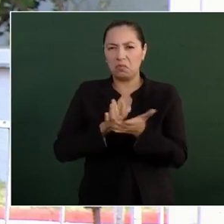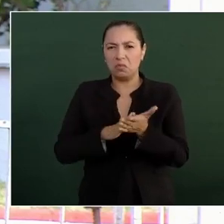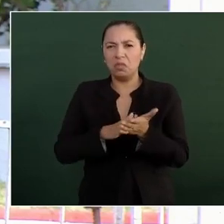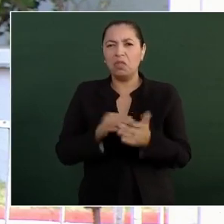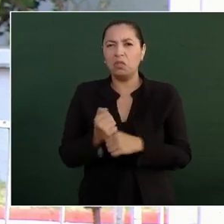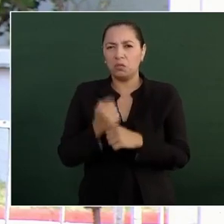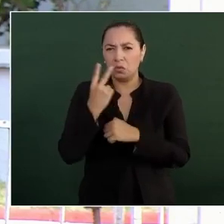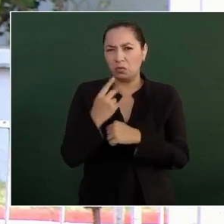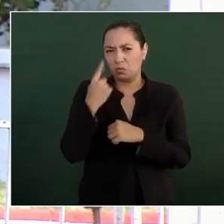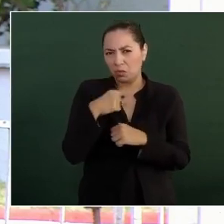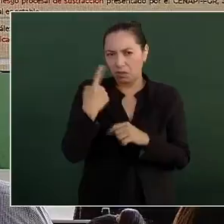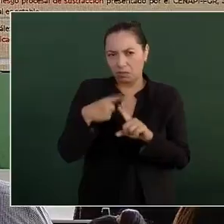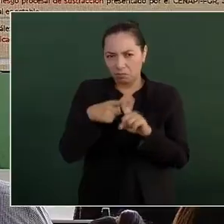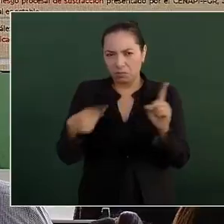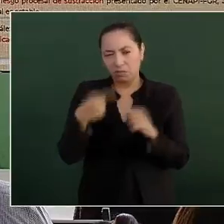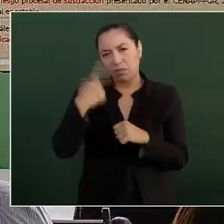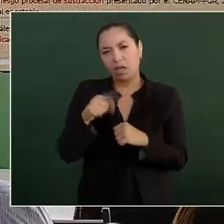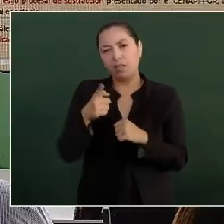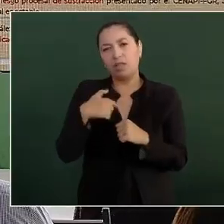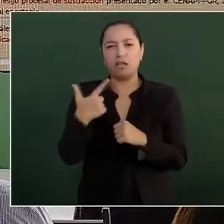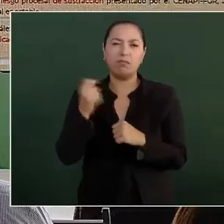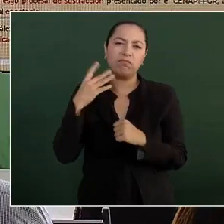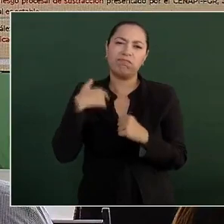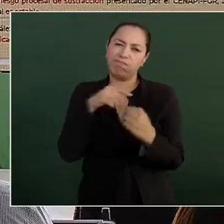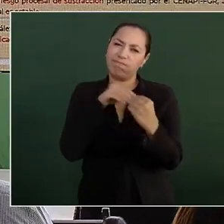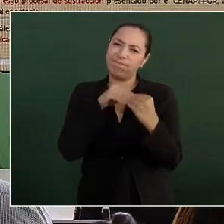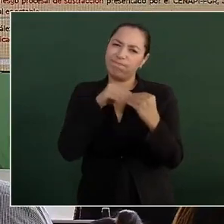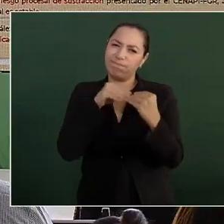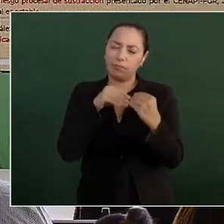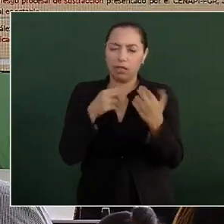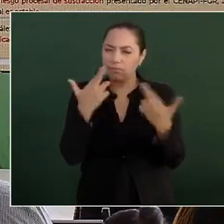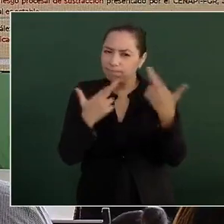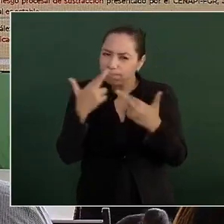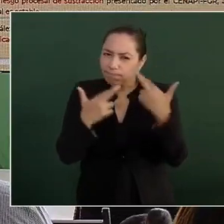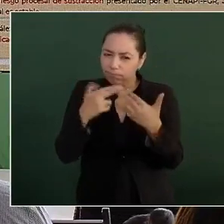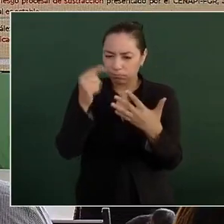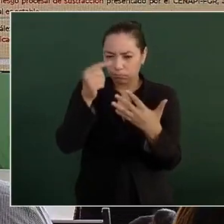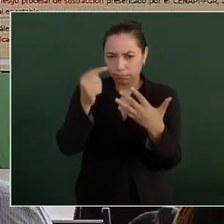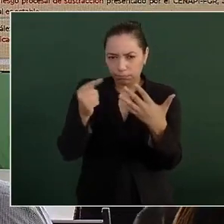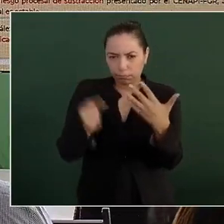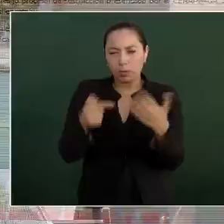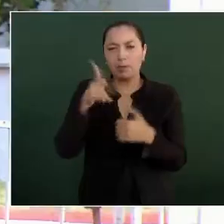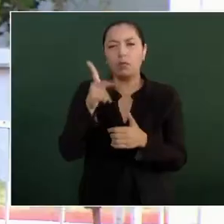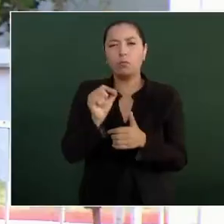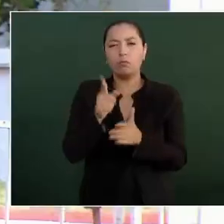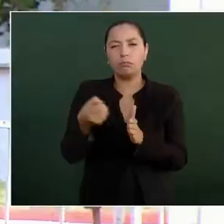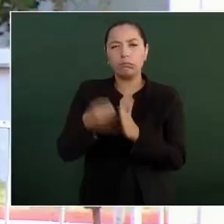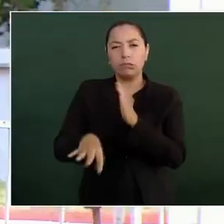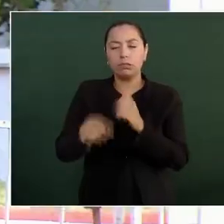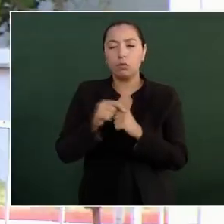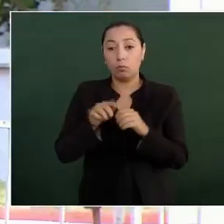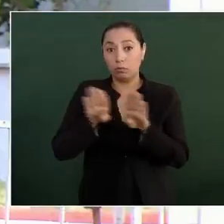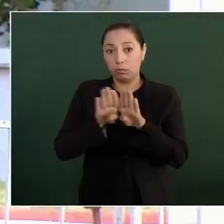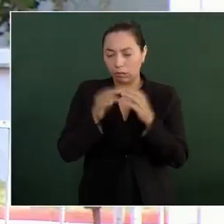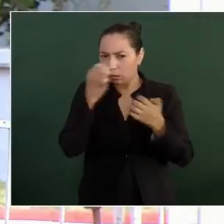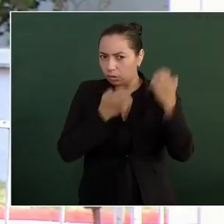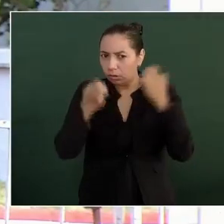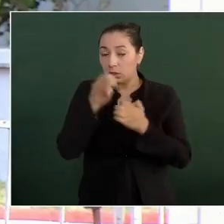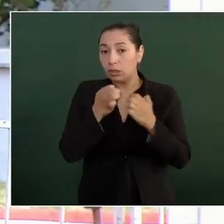2 horas y media para celebrar la audiencia de revisión de medidas y además omitió el análisis de alto riesgo